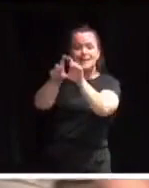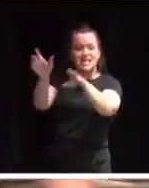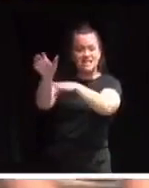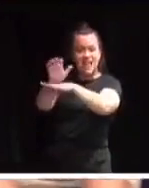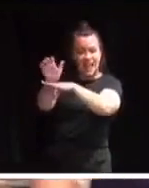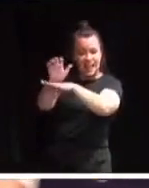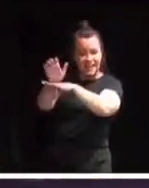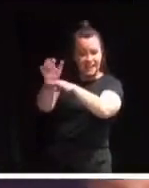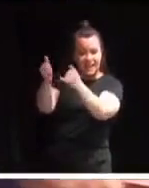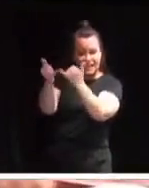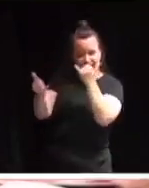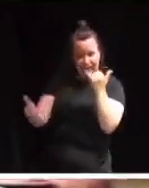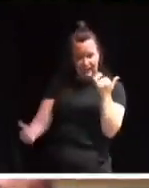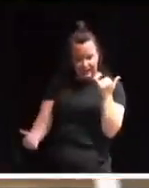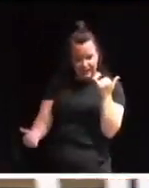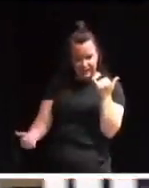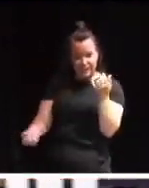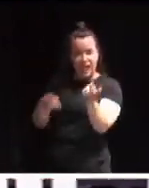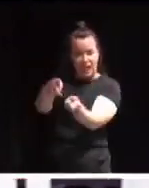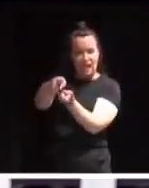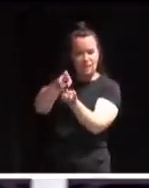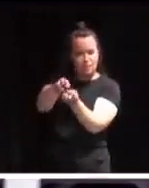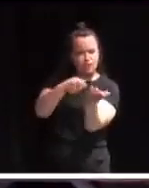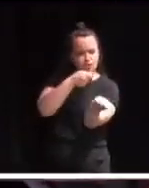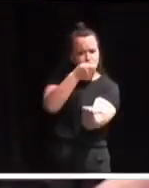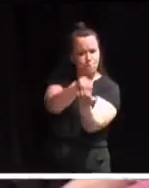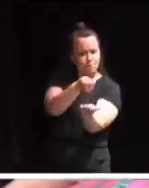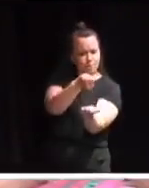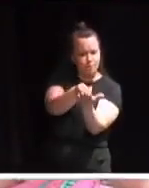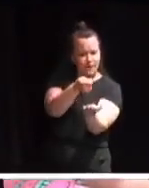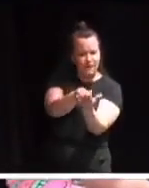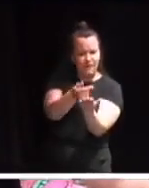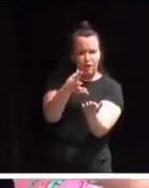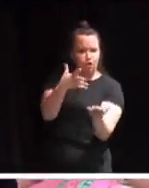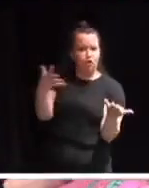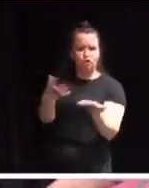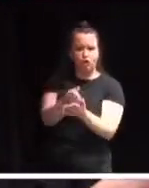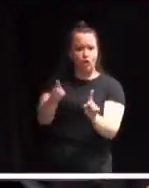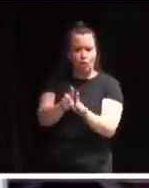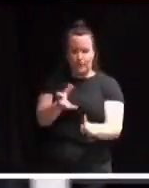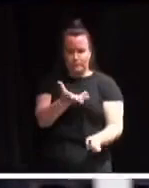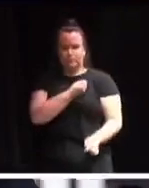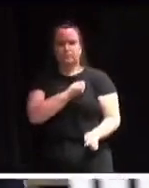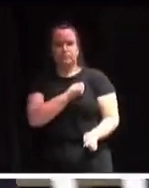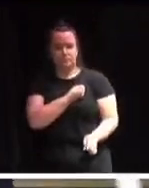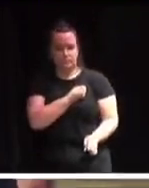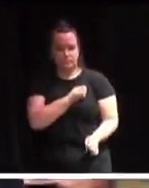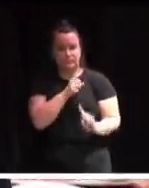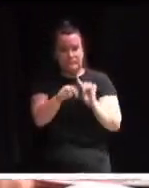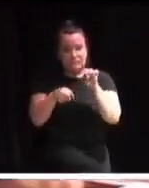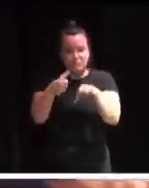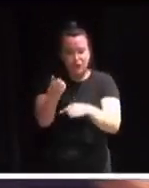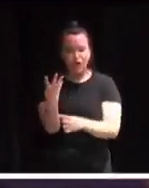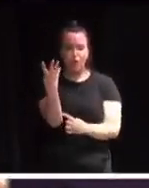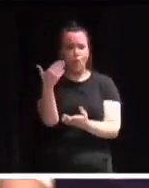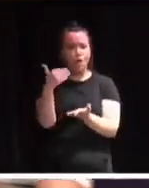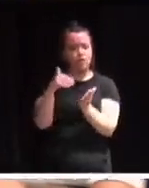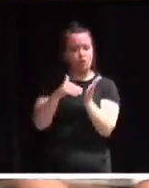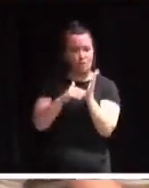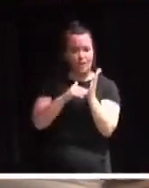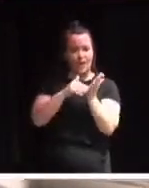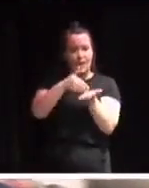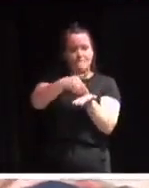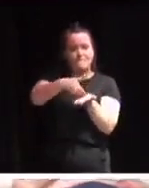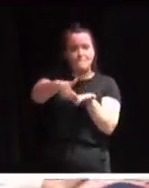después de pagar el impuesto extraordinario que pusimos que tan ofensivo les parecía han obtenido casi 4.000 millones